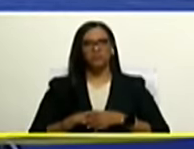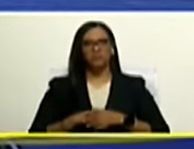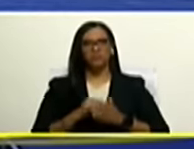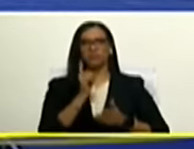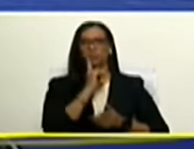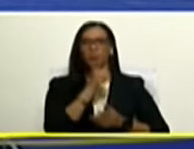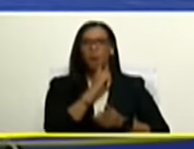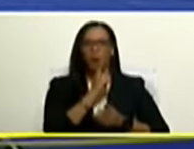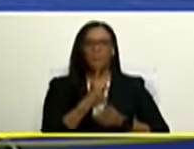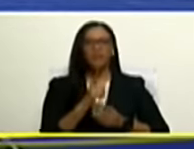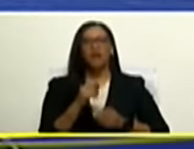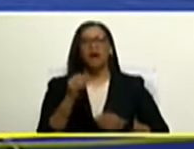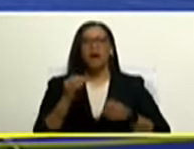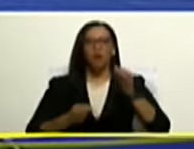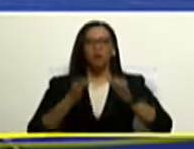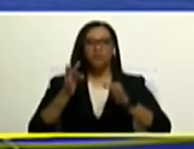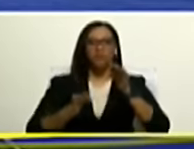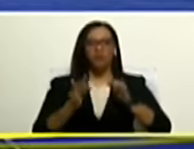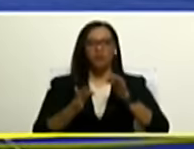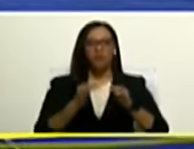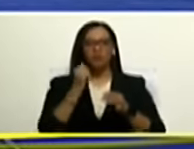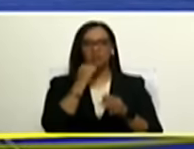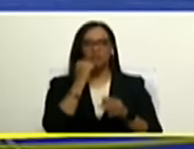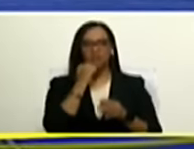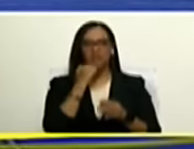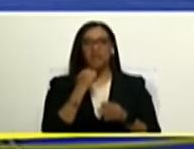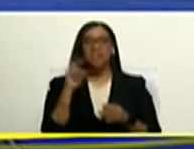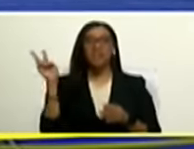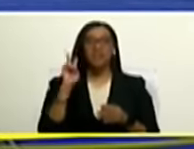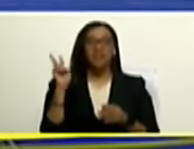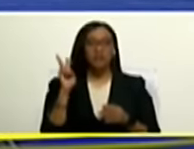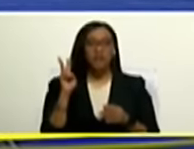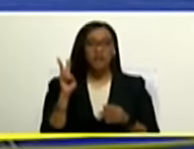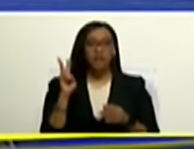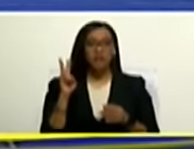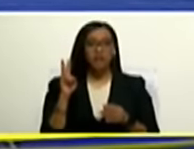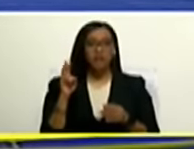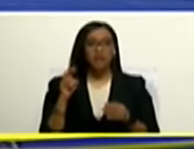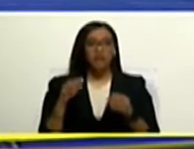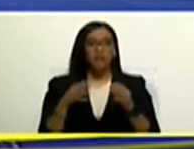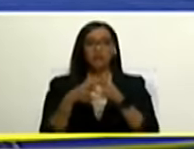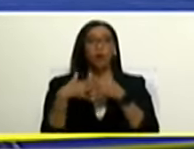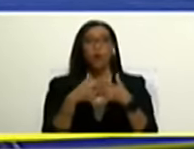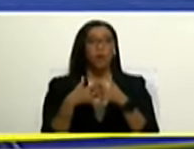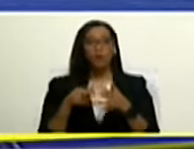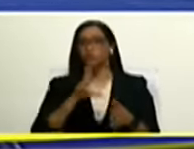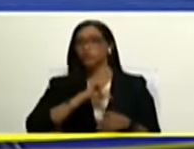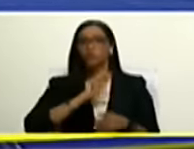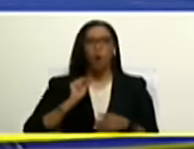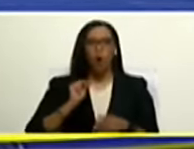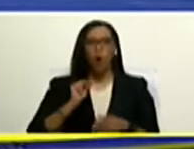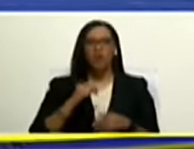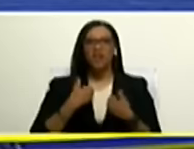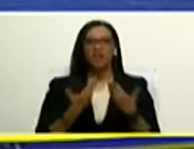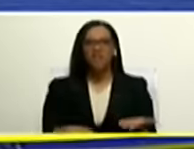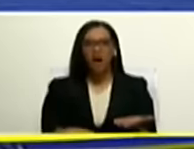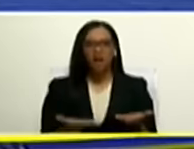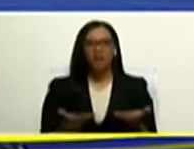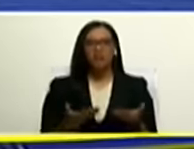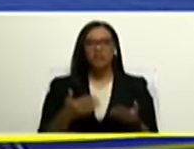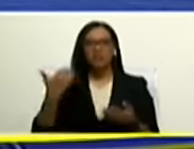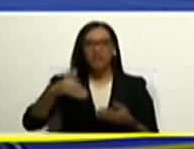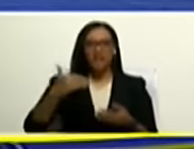Nombra un tribunal arbitral y Venezuela, los Estados Unidos, no le da derecho de elegir a los jueces